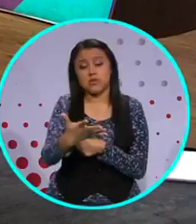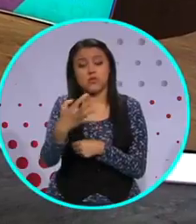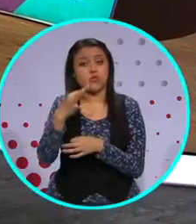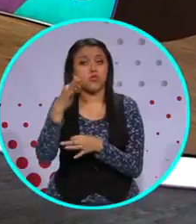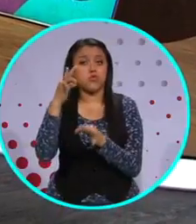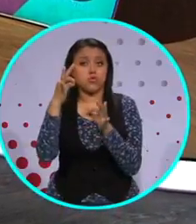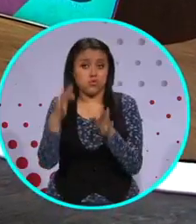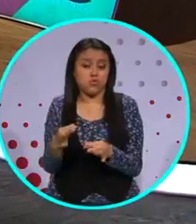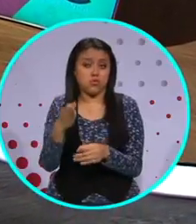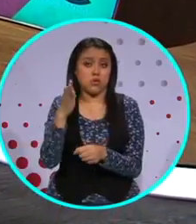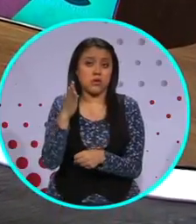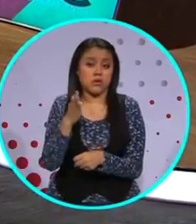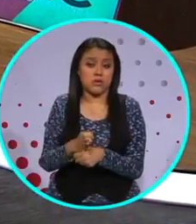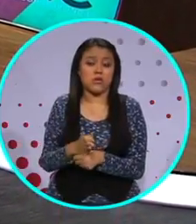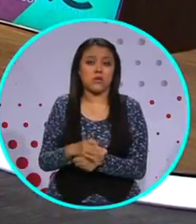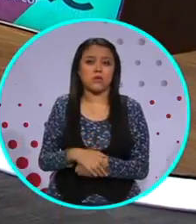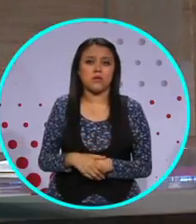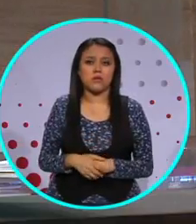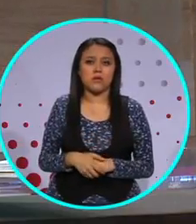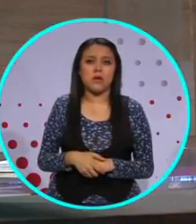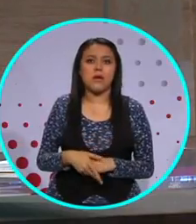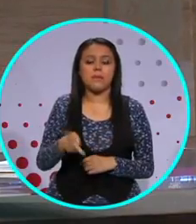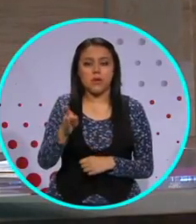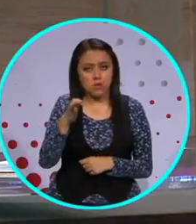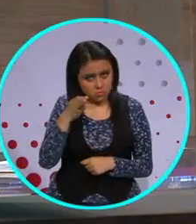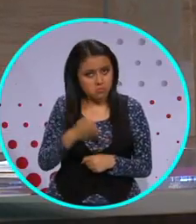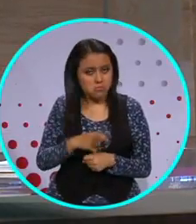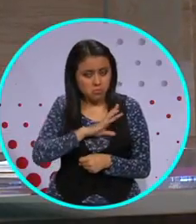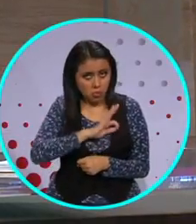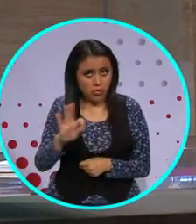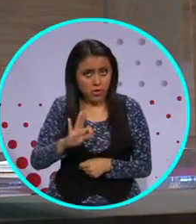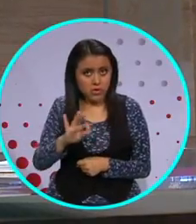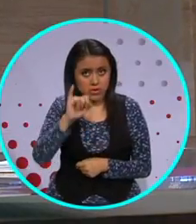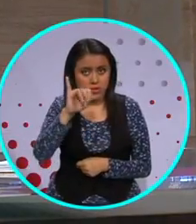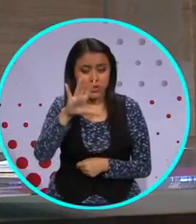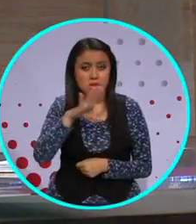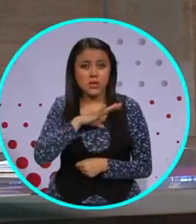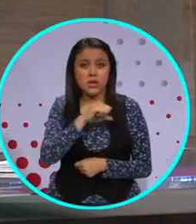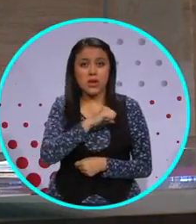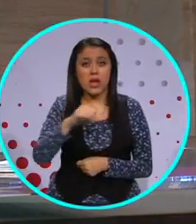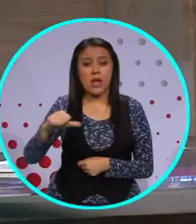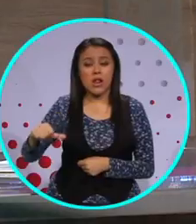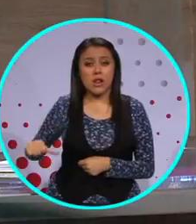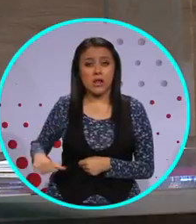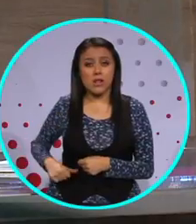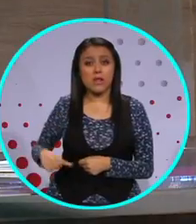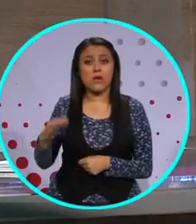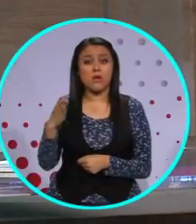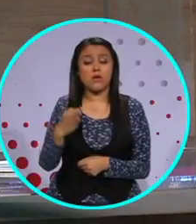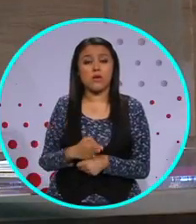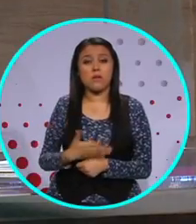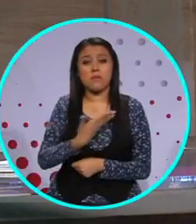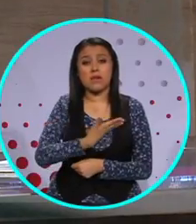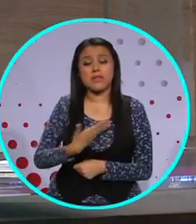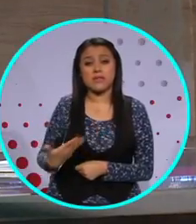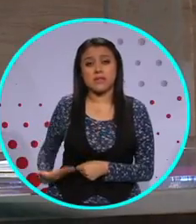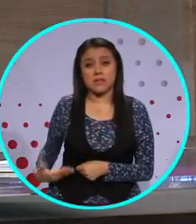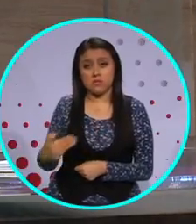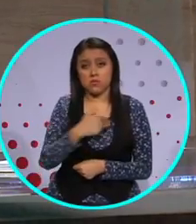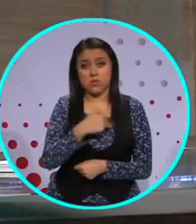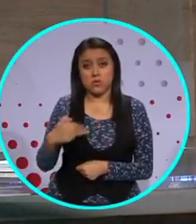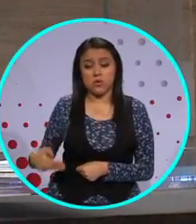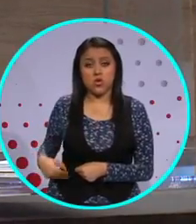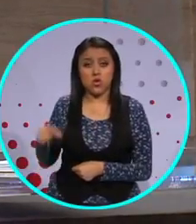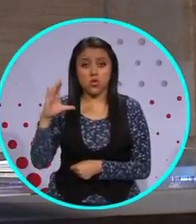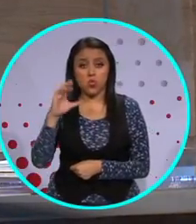establecido pero ya puede entonces era el callo de hoy alcalde el presidente municipal no cualquier